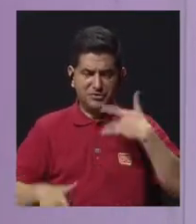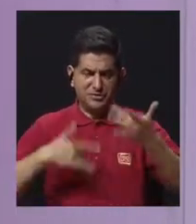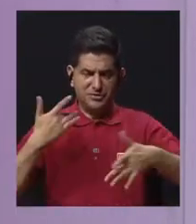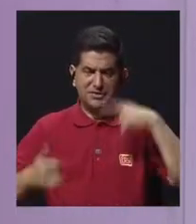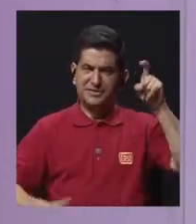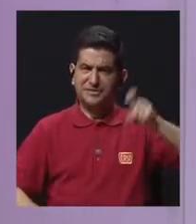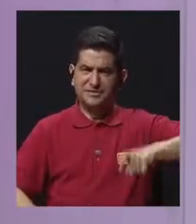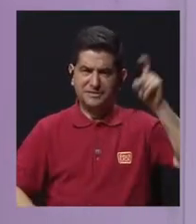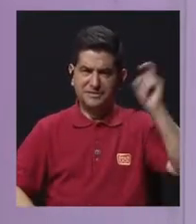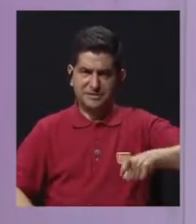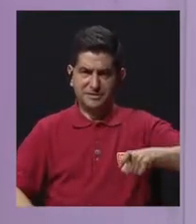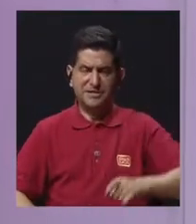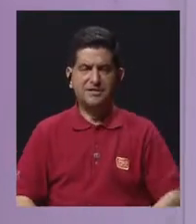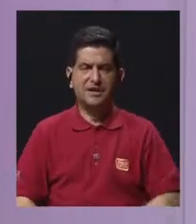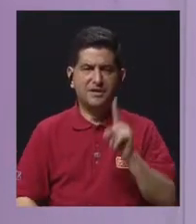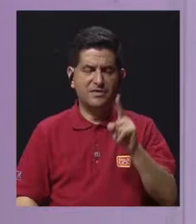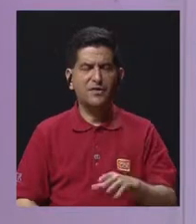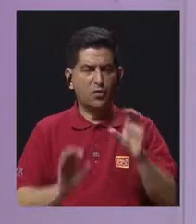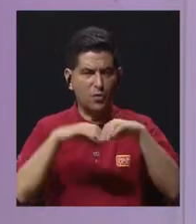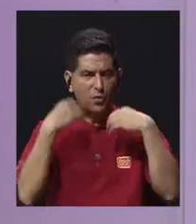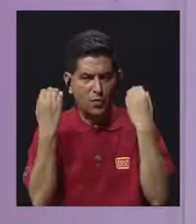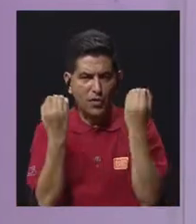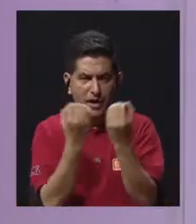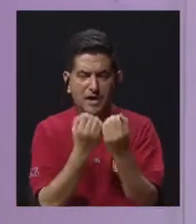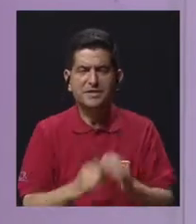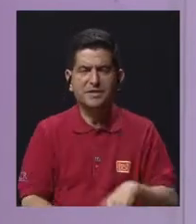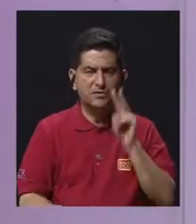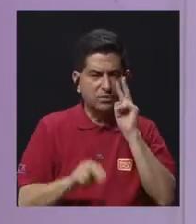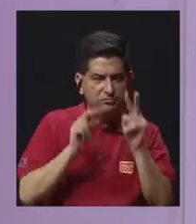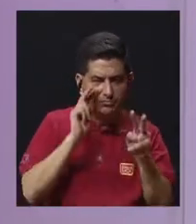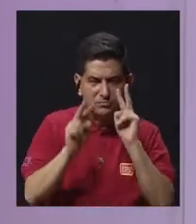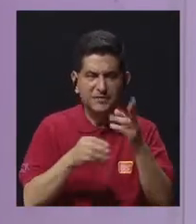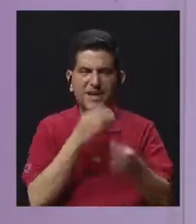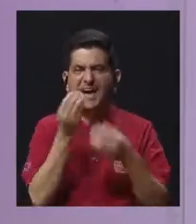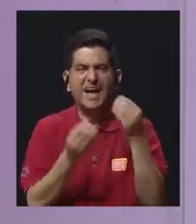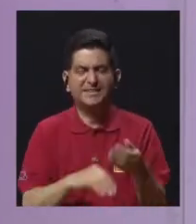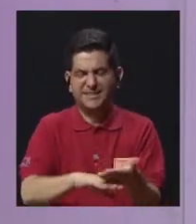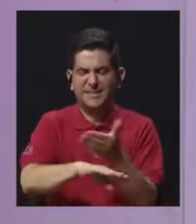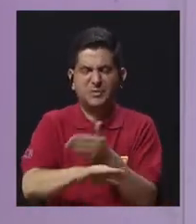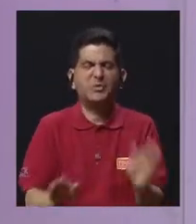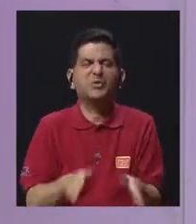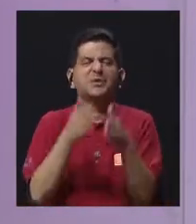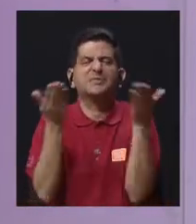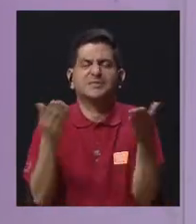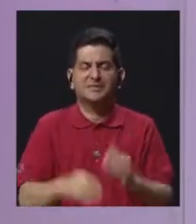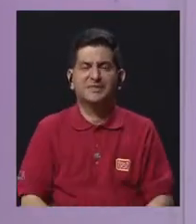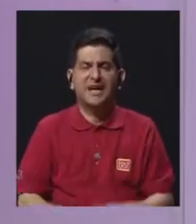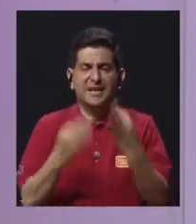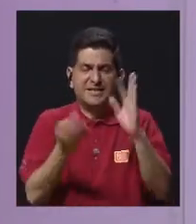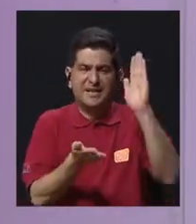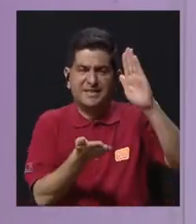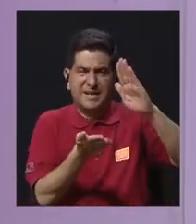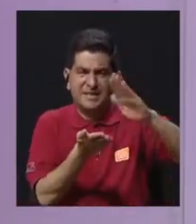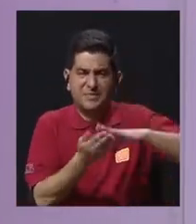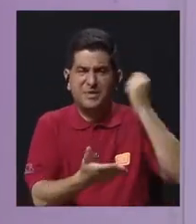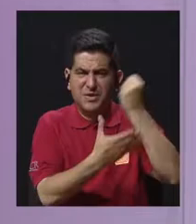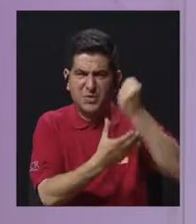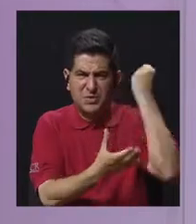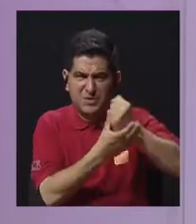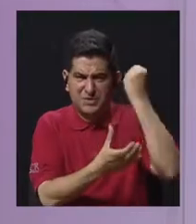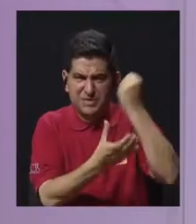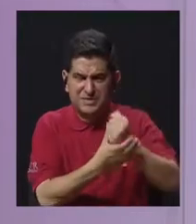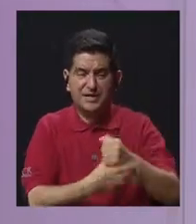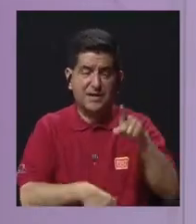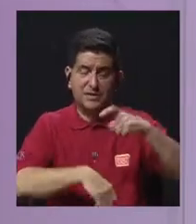Pero nosotros sí sentíamos la necesidad de un organismo que estuviera viendo qué hacer, cómo avanzar,